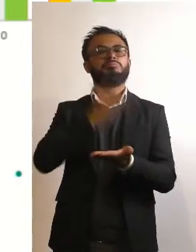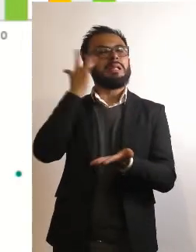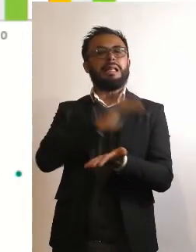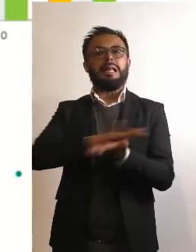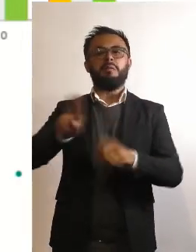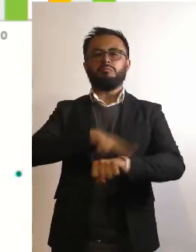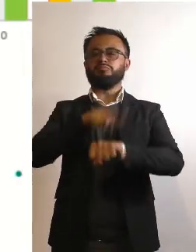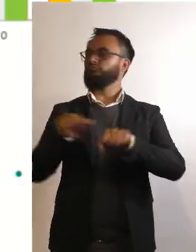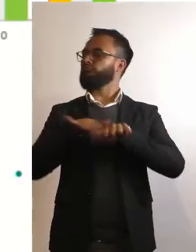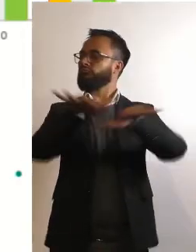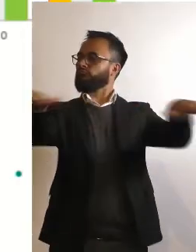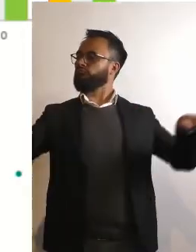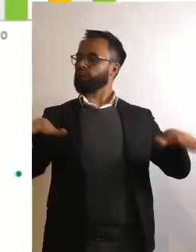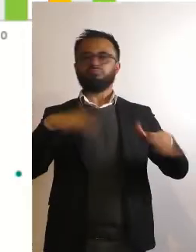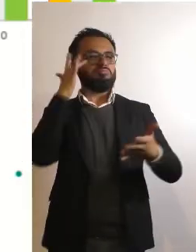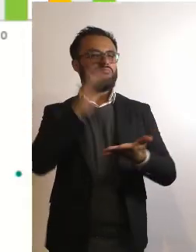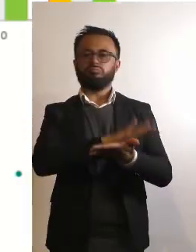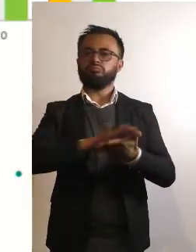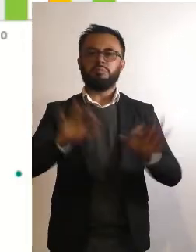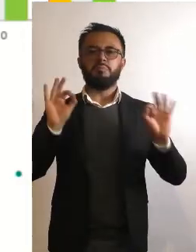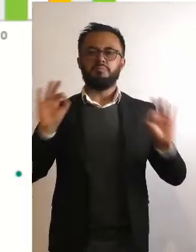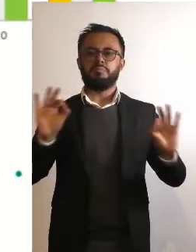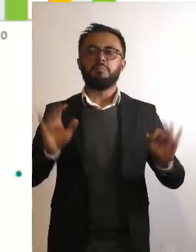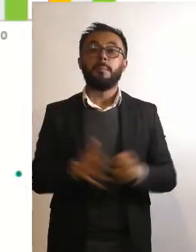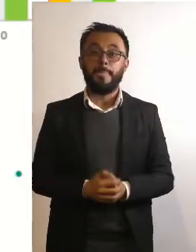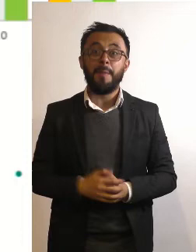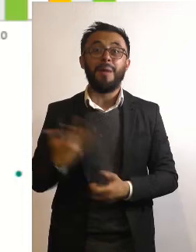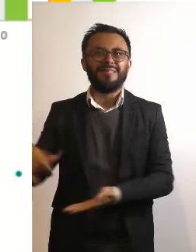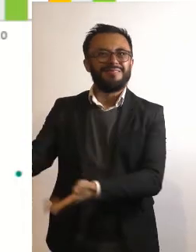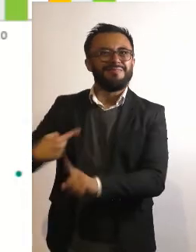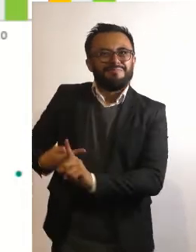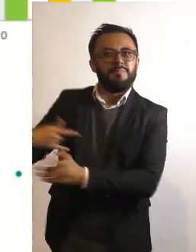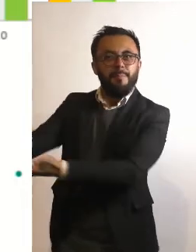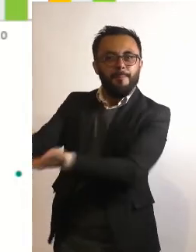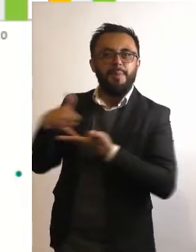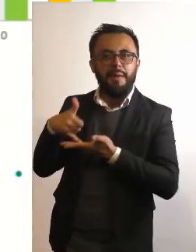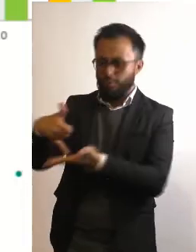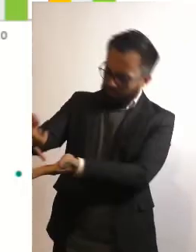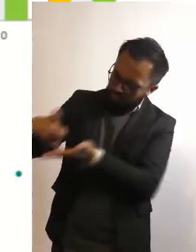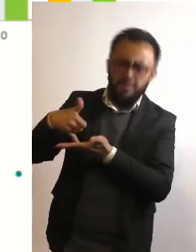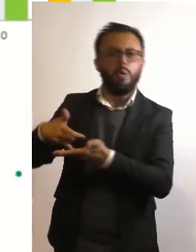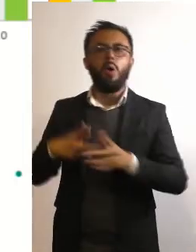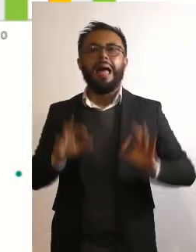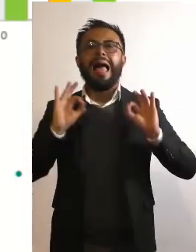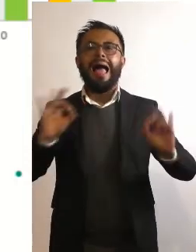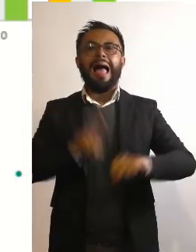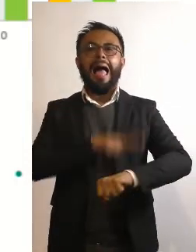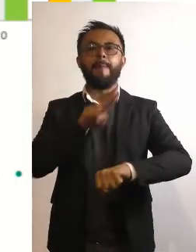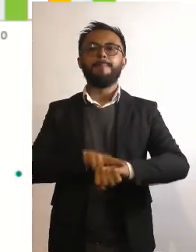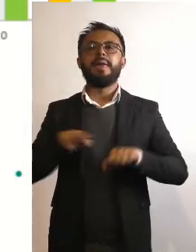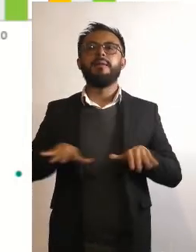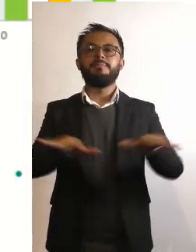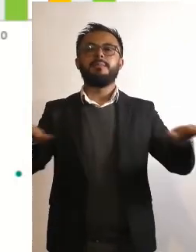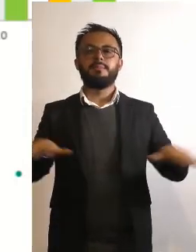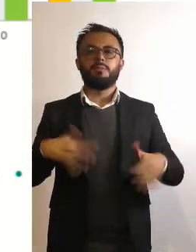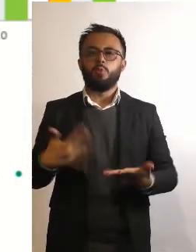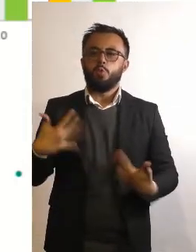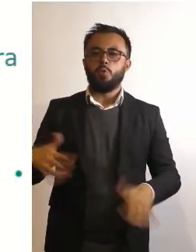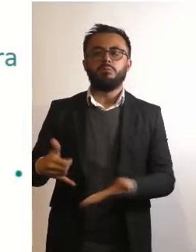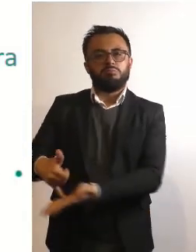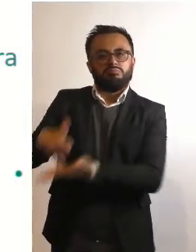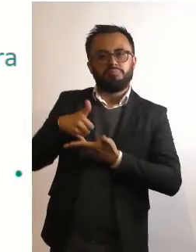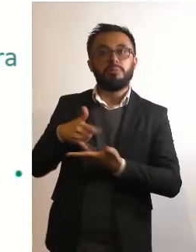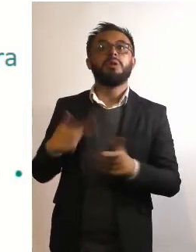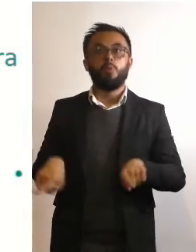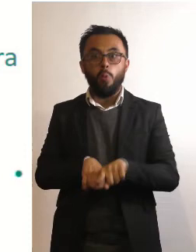también el premio por excelencia ambiental, en donde hemos venido adquiriendo cada vez un mejor posicionamiento a nivel nacional.